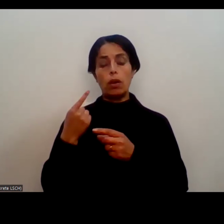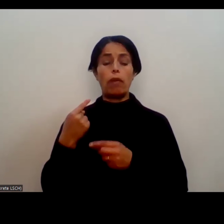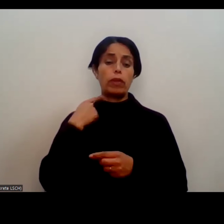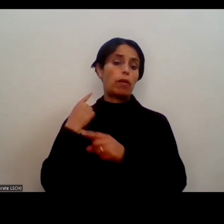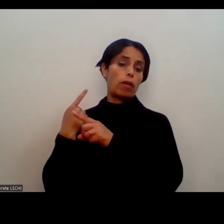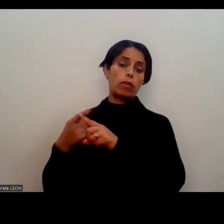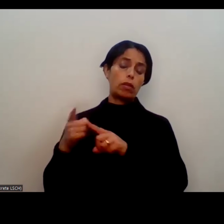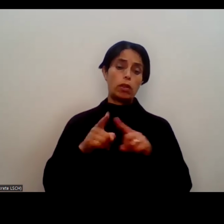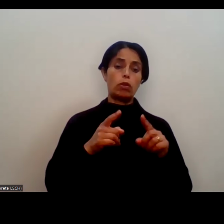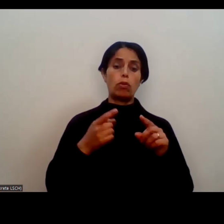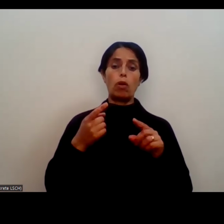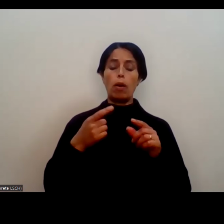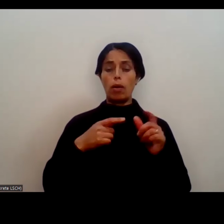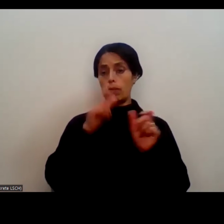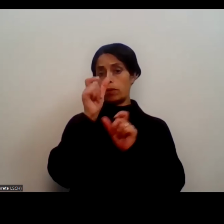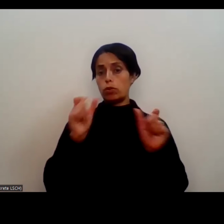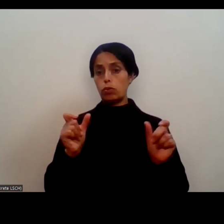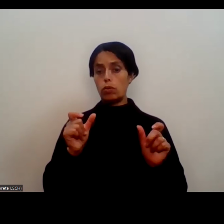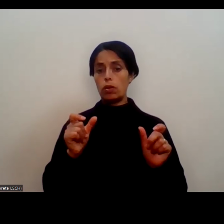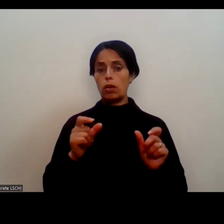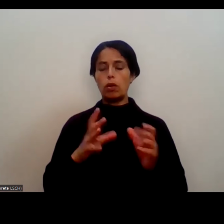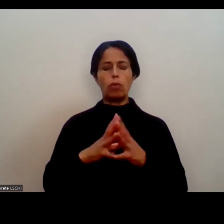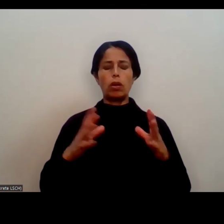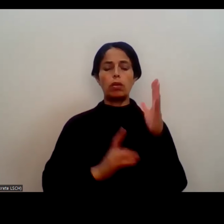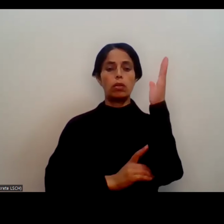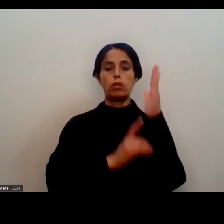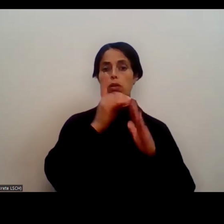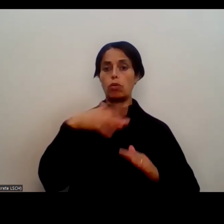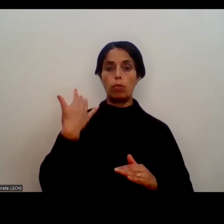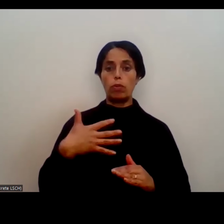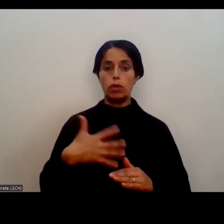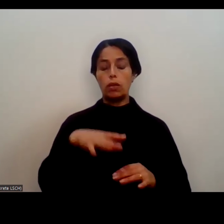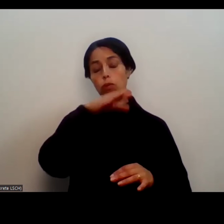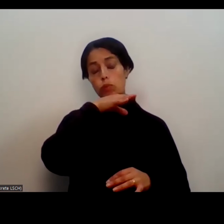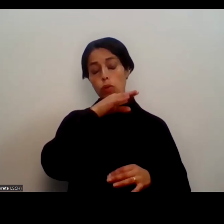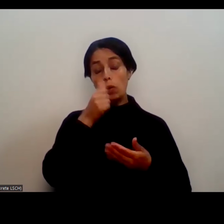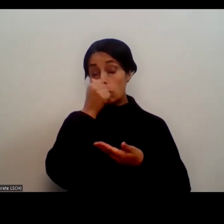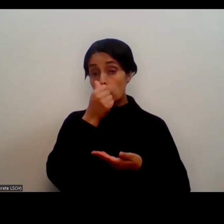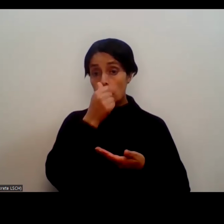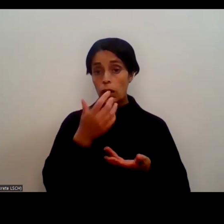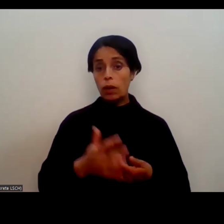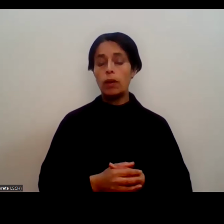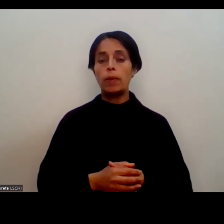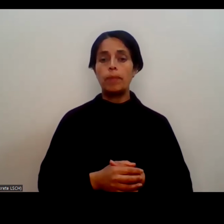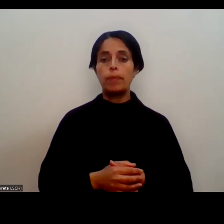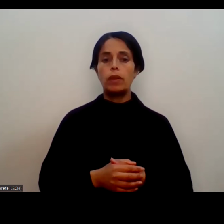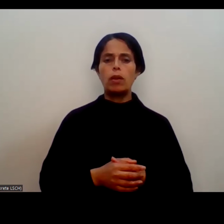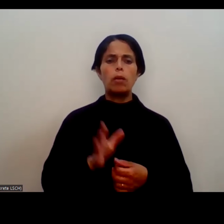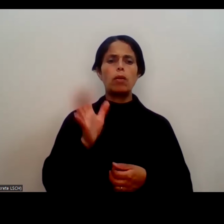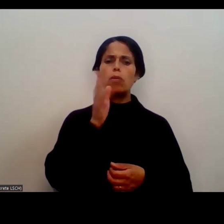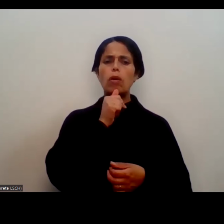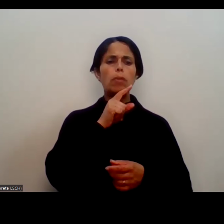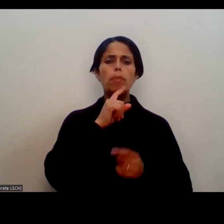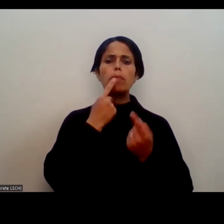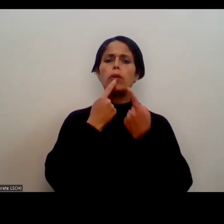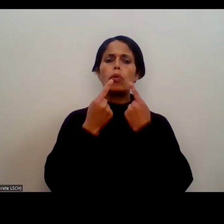tremendo desarrollo de esta práctica alucinógena. Bueno, parece que no hay más